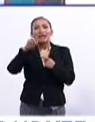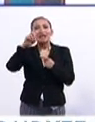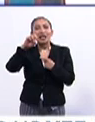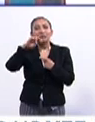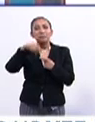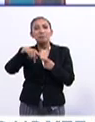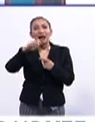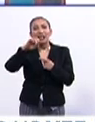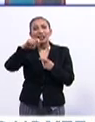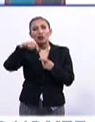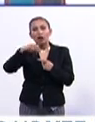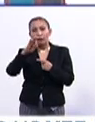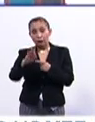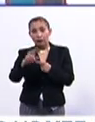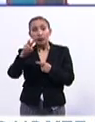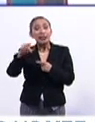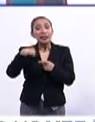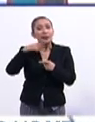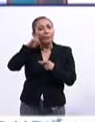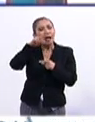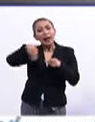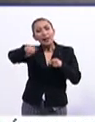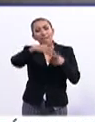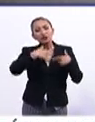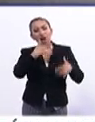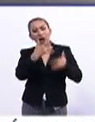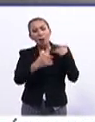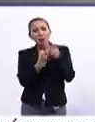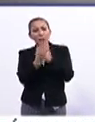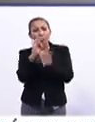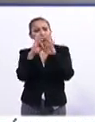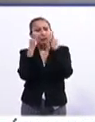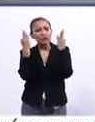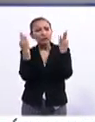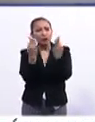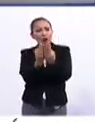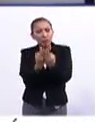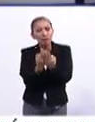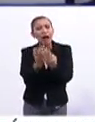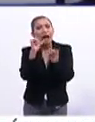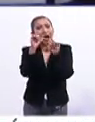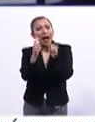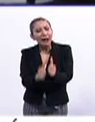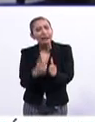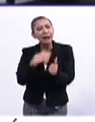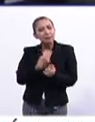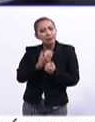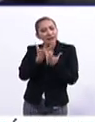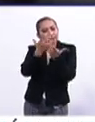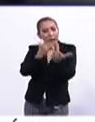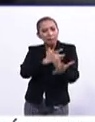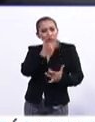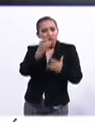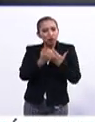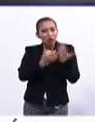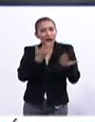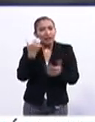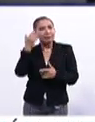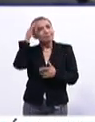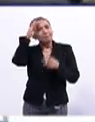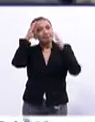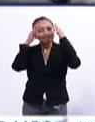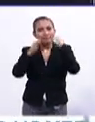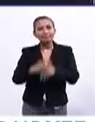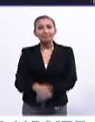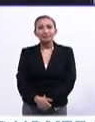rachmáninov y buscó crear en los asistentes una nueva forma de percibir el arte y de expresar sus emociones y sentimientos